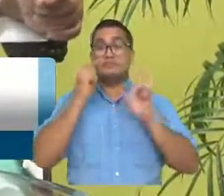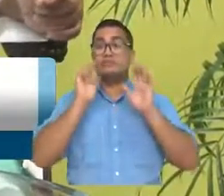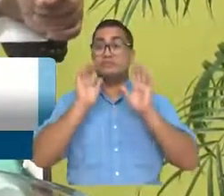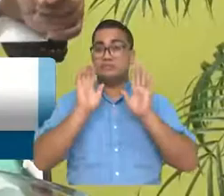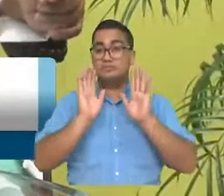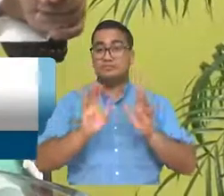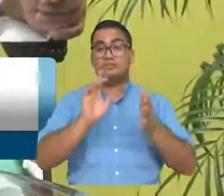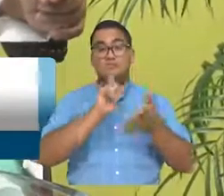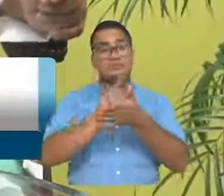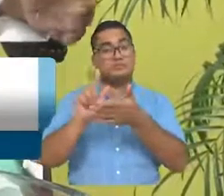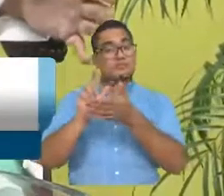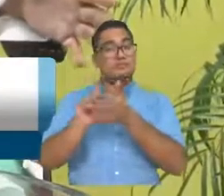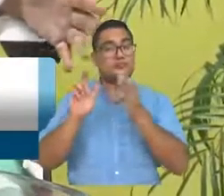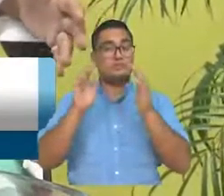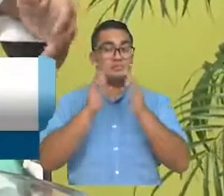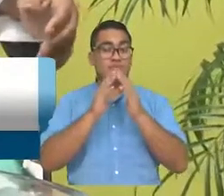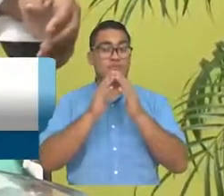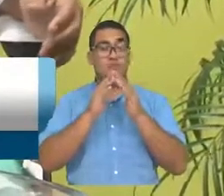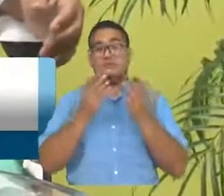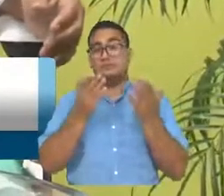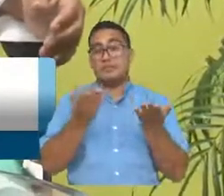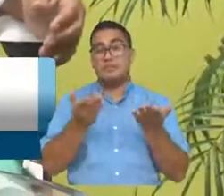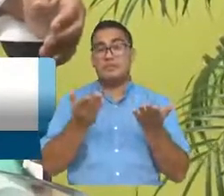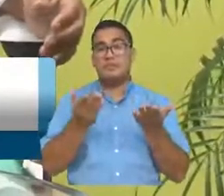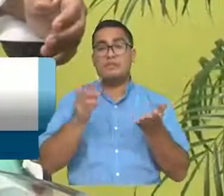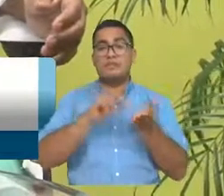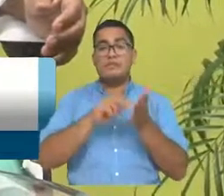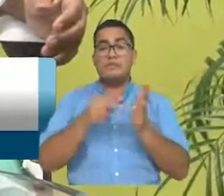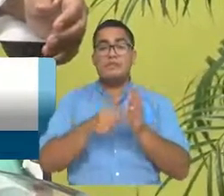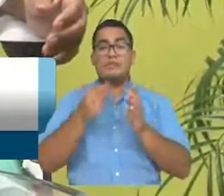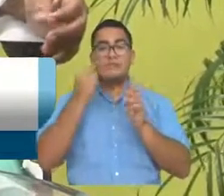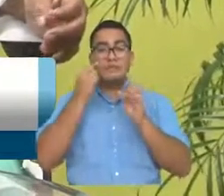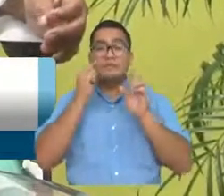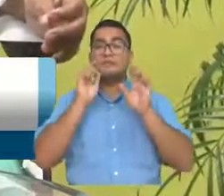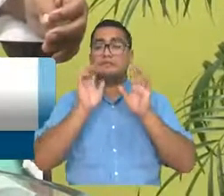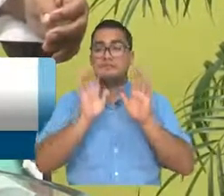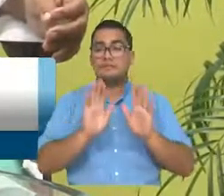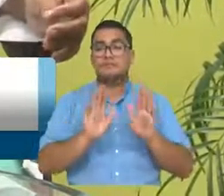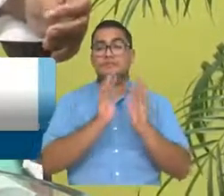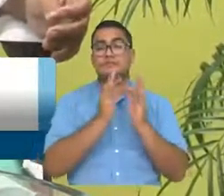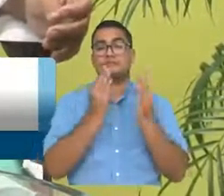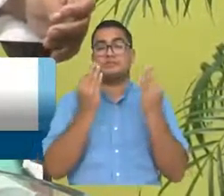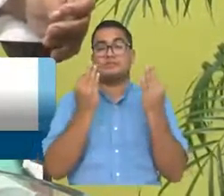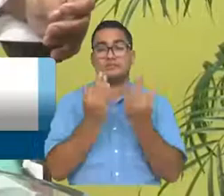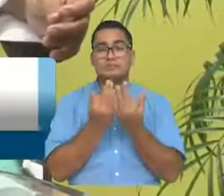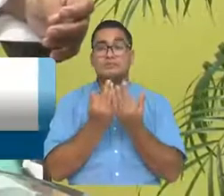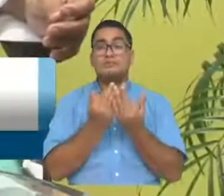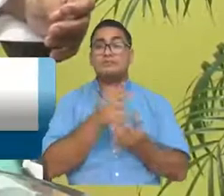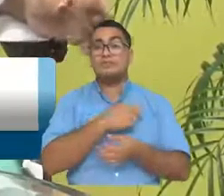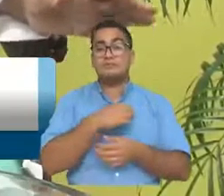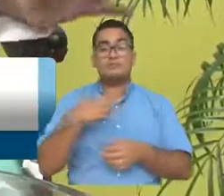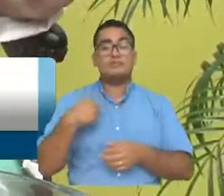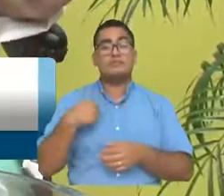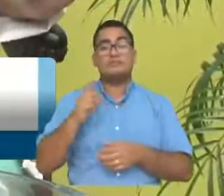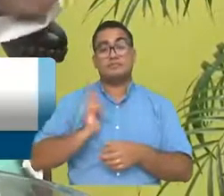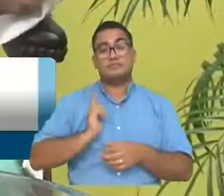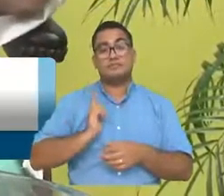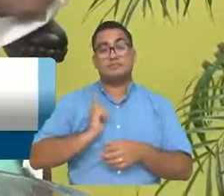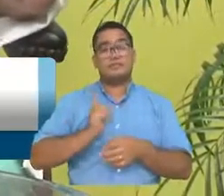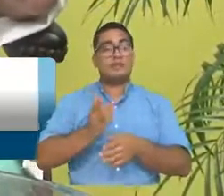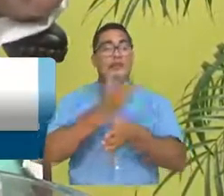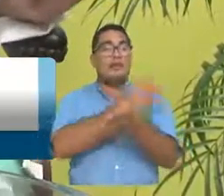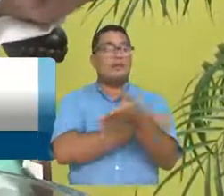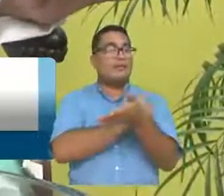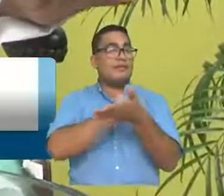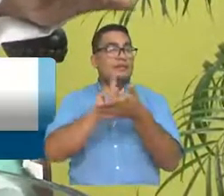tenés que estar cambiando tu ropa, diario tenés que estarla lavando, diario tenés que hacer uso de todos los medios